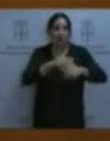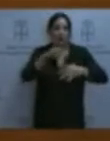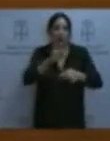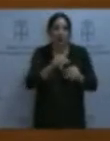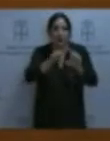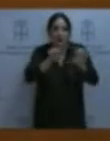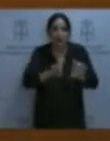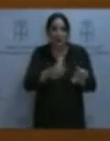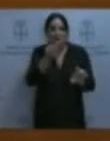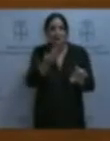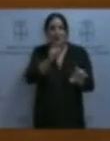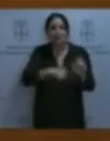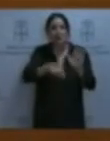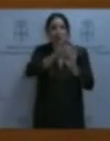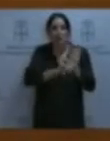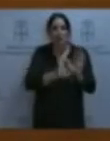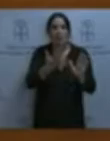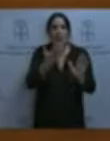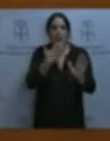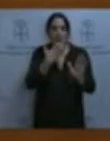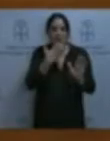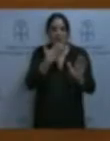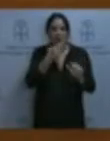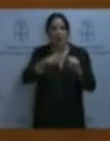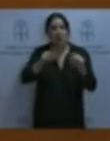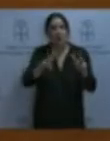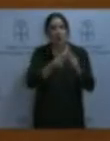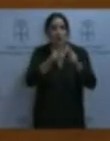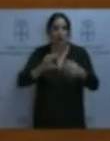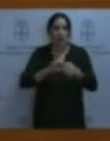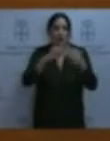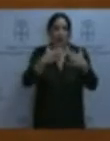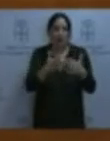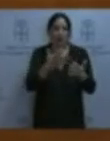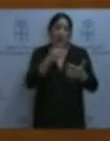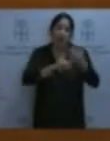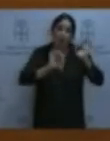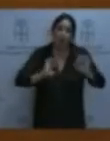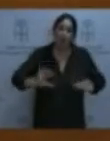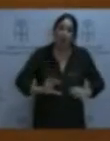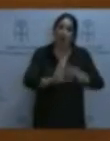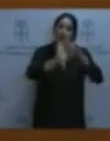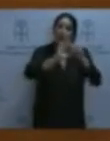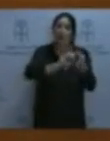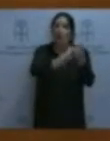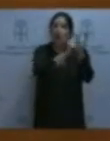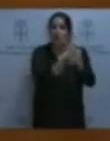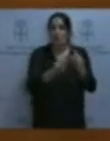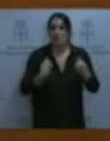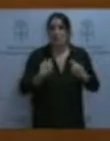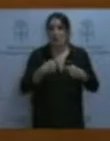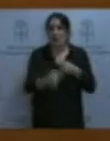introducción de elementos inmateriales, tales como los aspectos sociales de la industrialización, especialmente los relacionados con los cambios en la vida